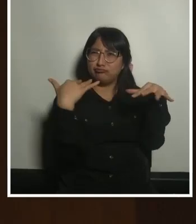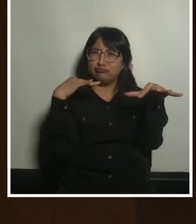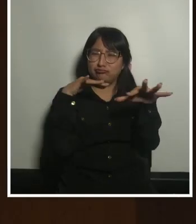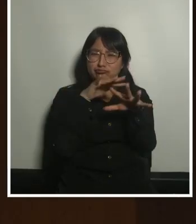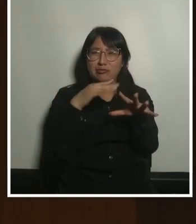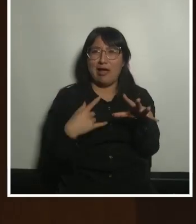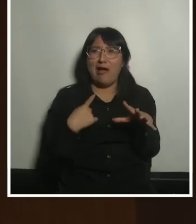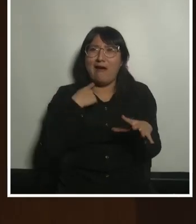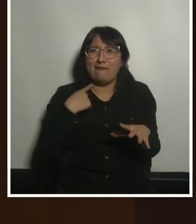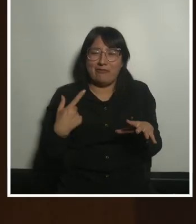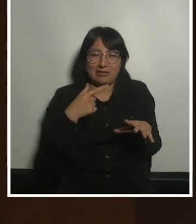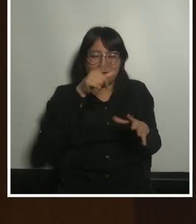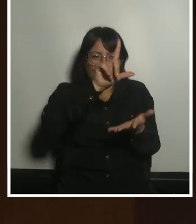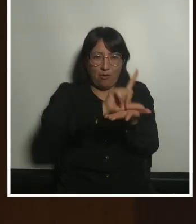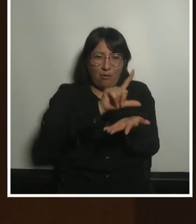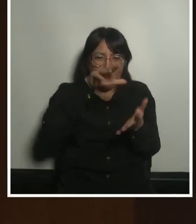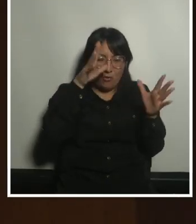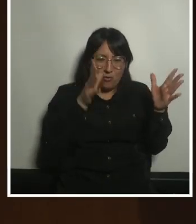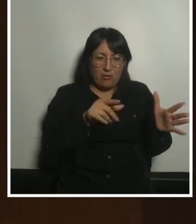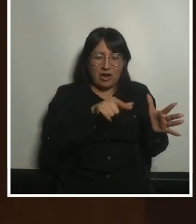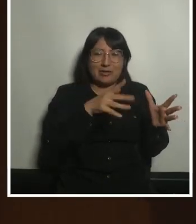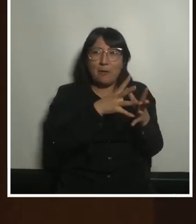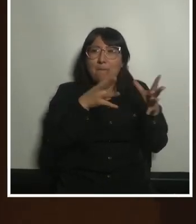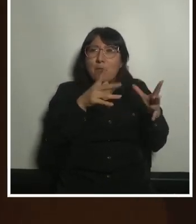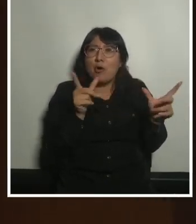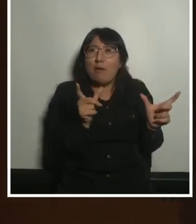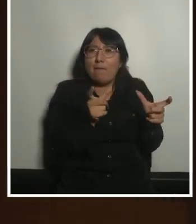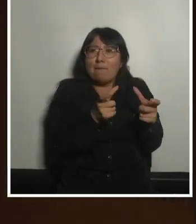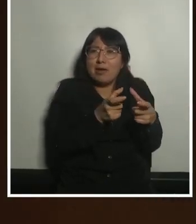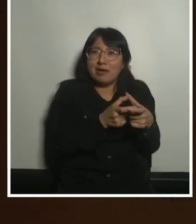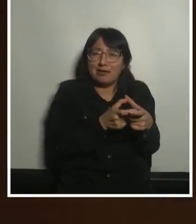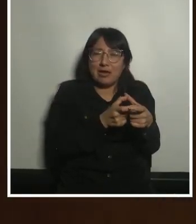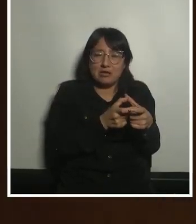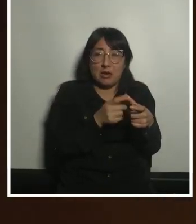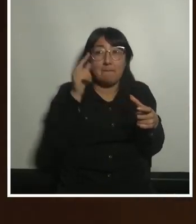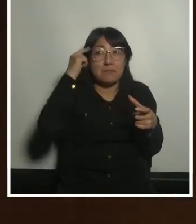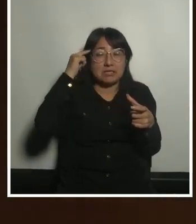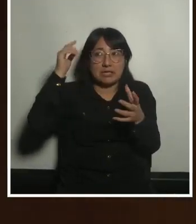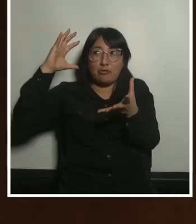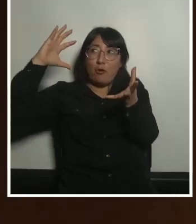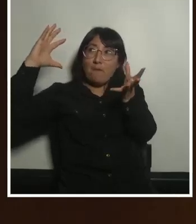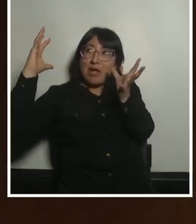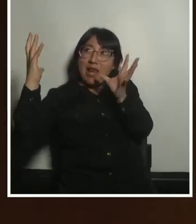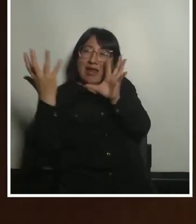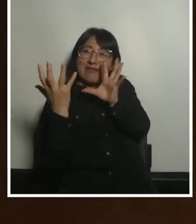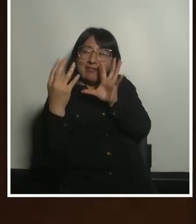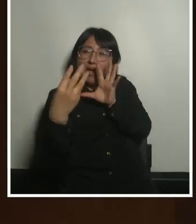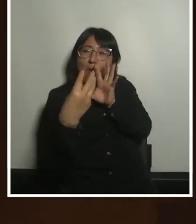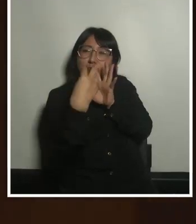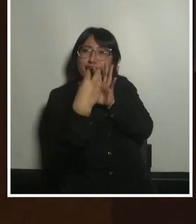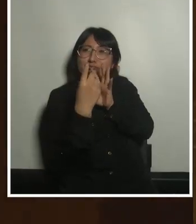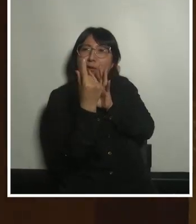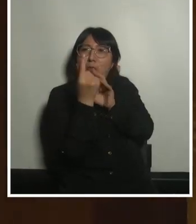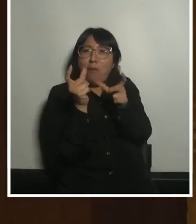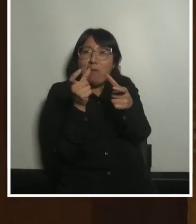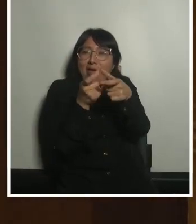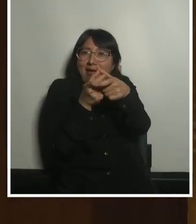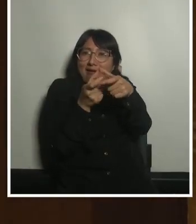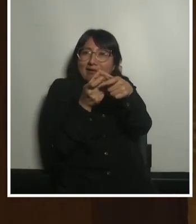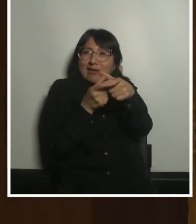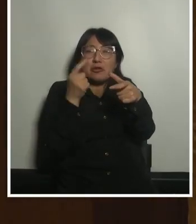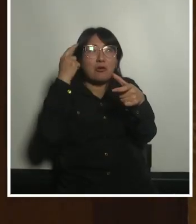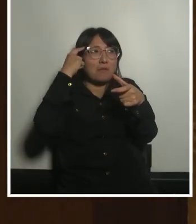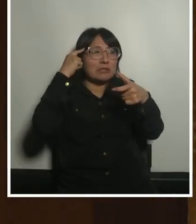una zona que es muy pequeña a escala planetaria. Si sumamos la superficie de todos los continentes